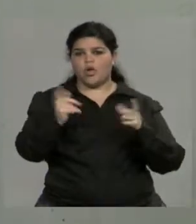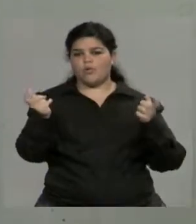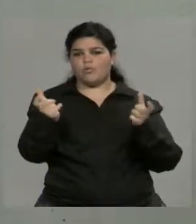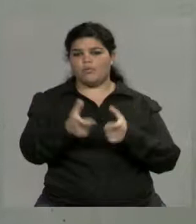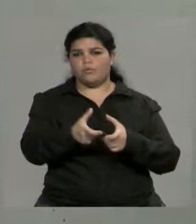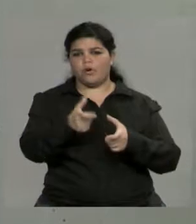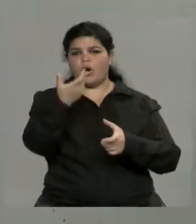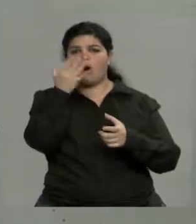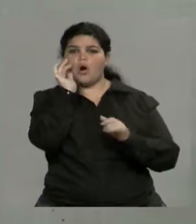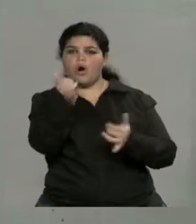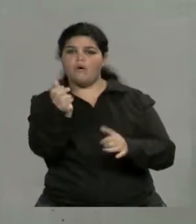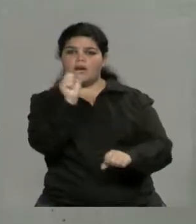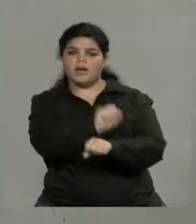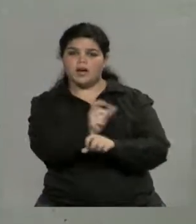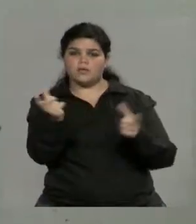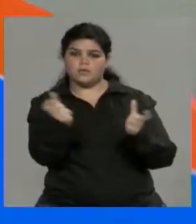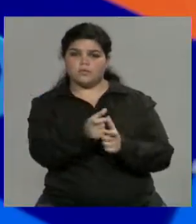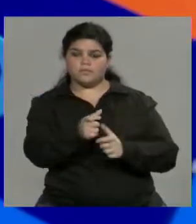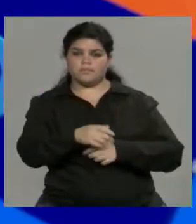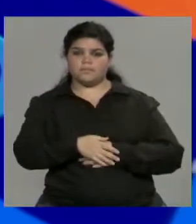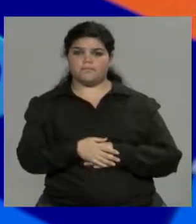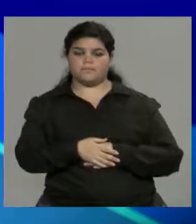se ha podido reducir la cantidad de jóvenes privados de su libertad.